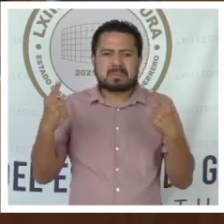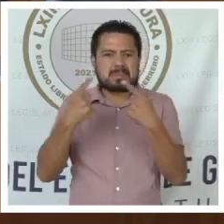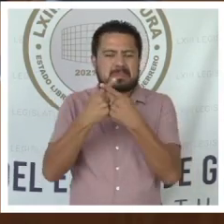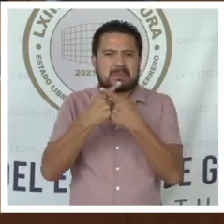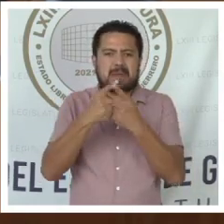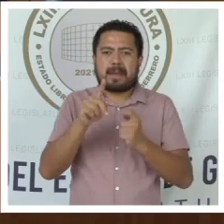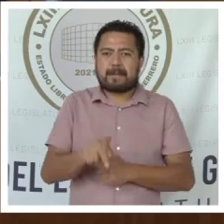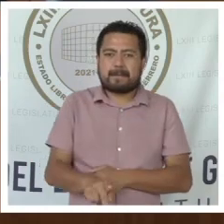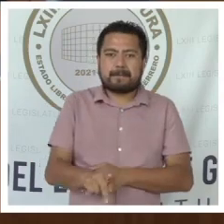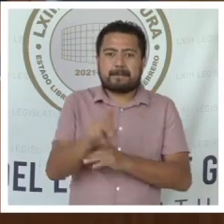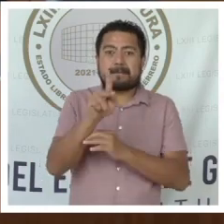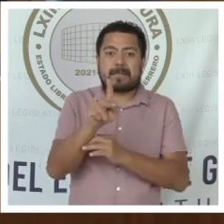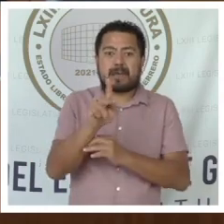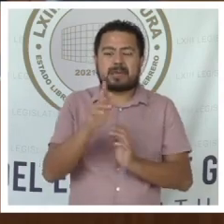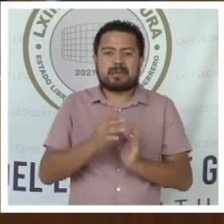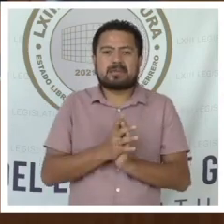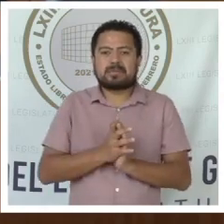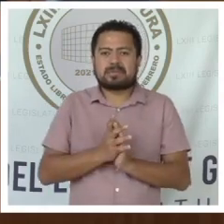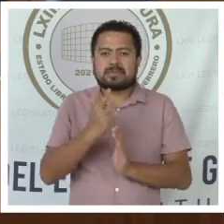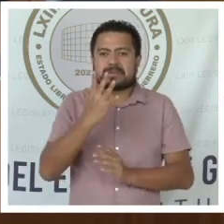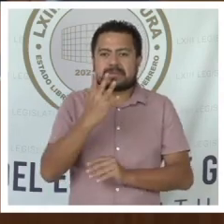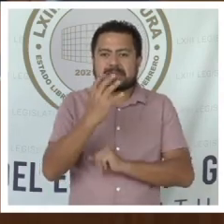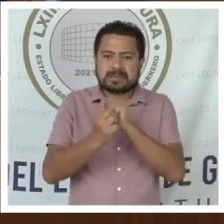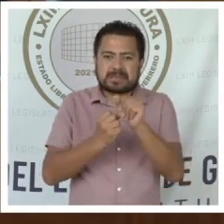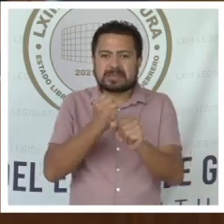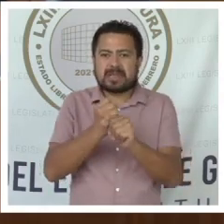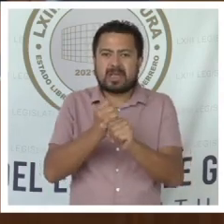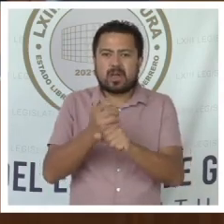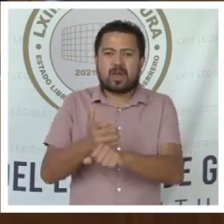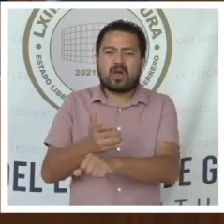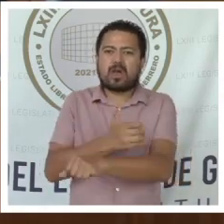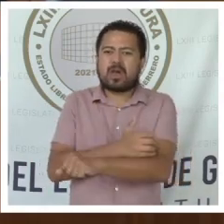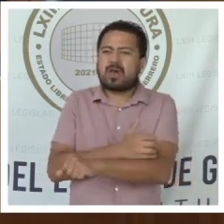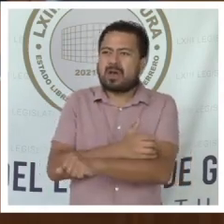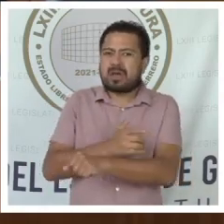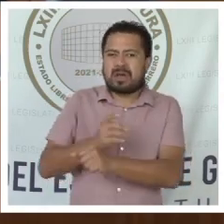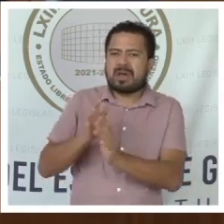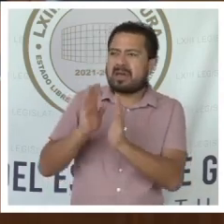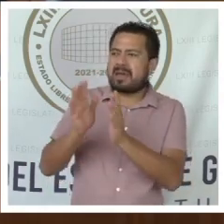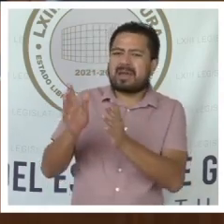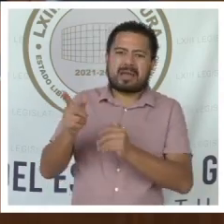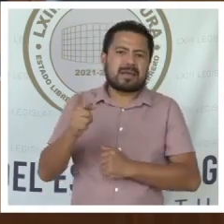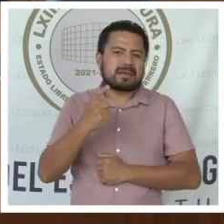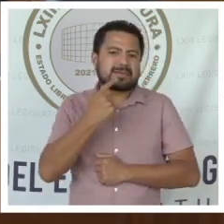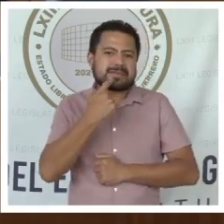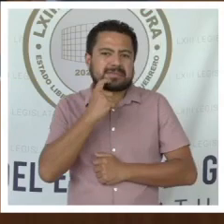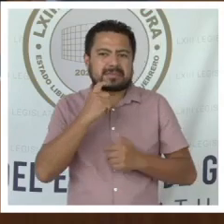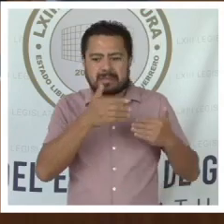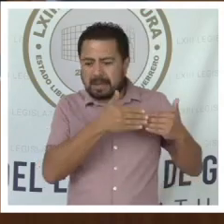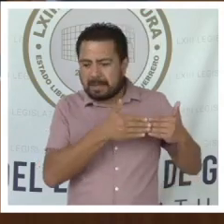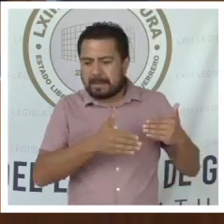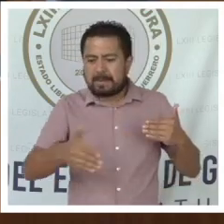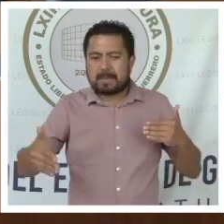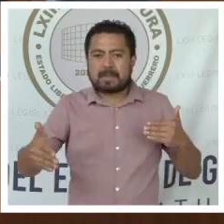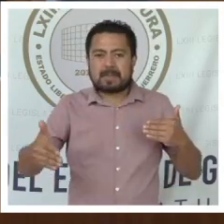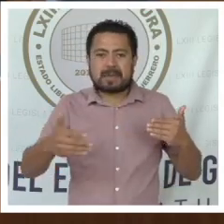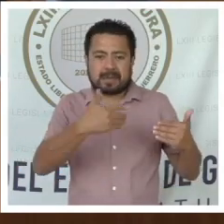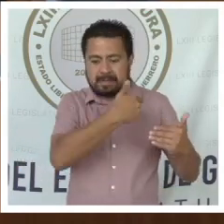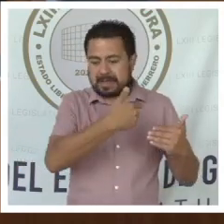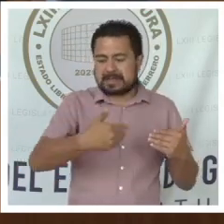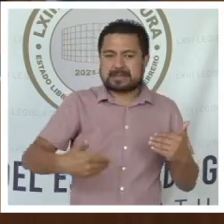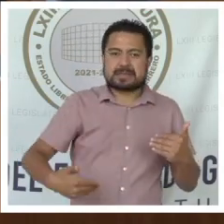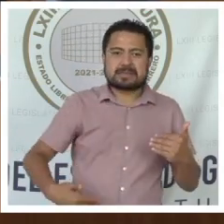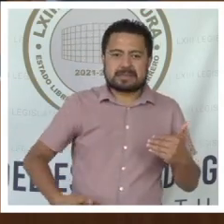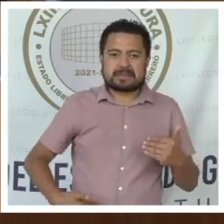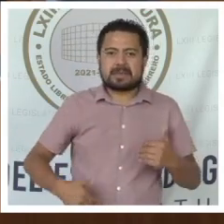sin embargo en los cinco años que lleva nuestro compañero Andrés Manuel López Obrador en la presidencia